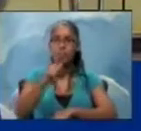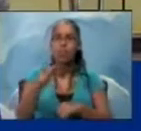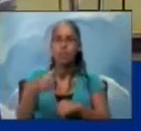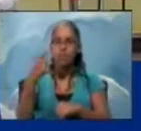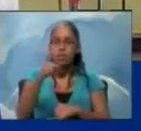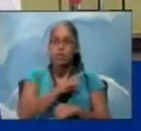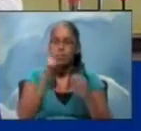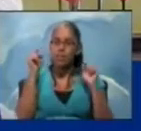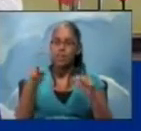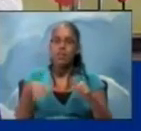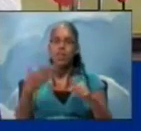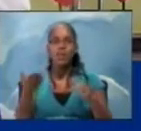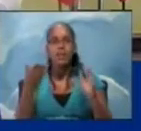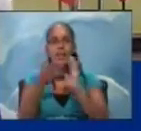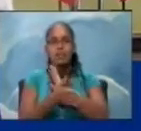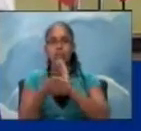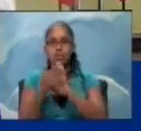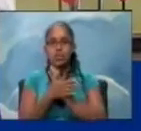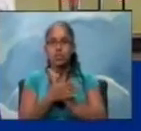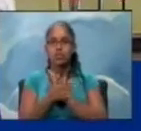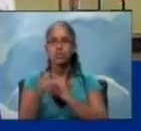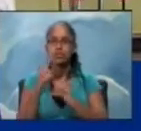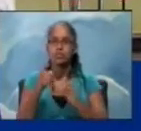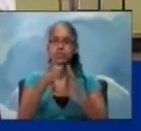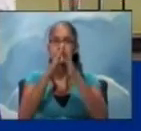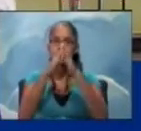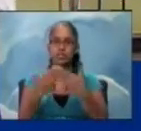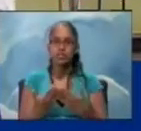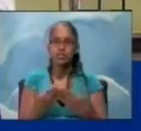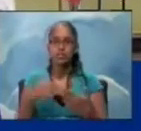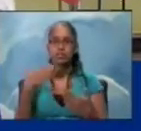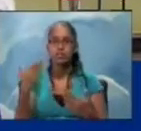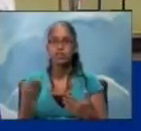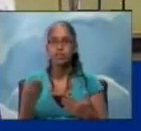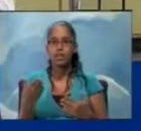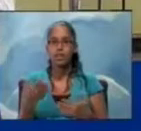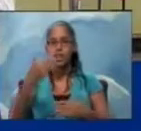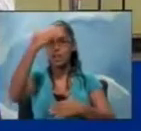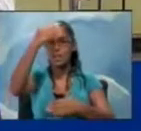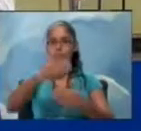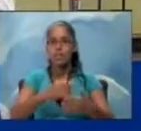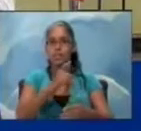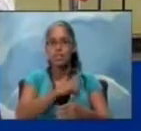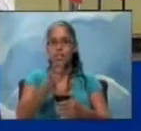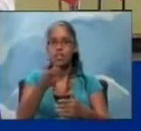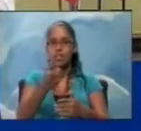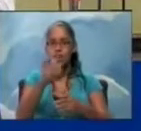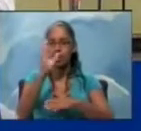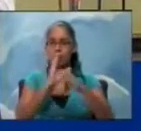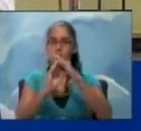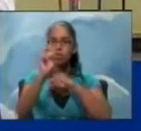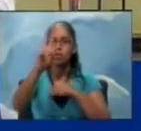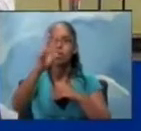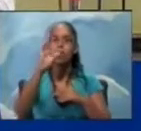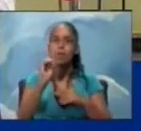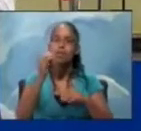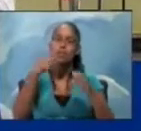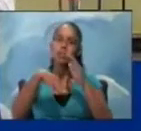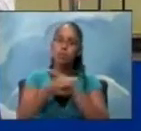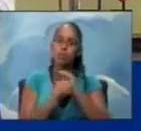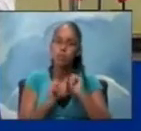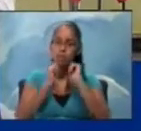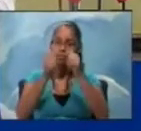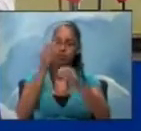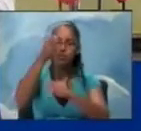de eso, ¿qué sucedió? Dice la Escritura, el título del capítulo 20 que vamos a entrar a